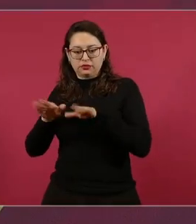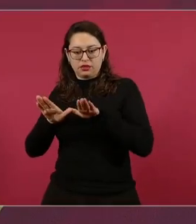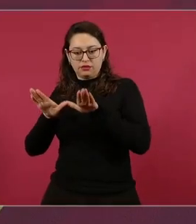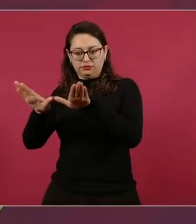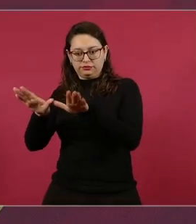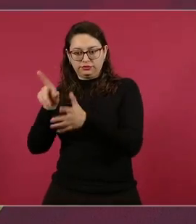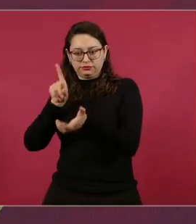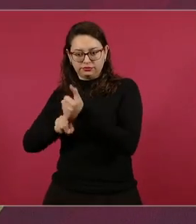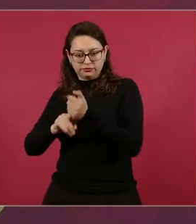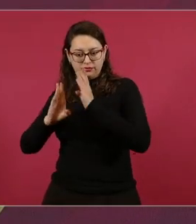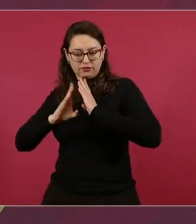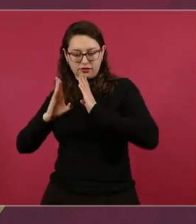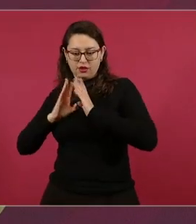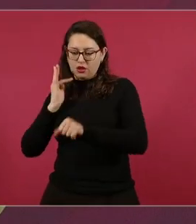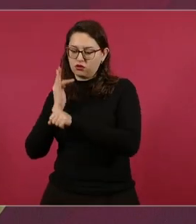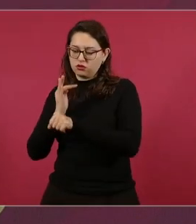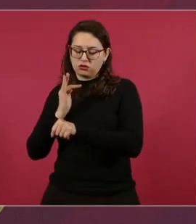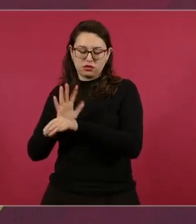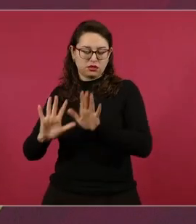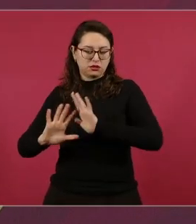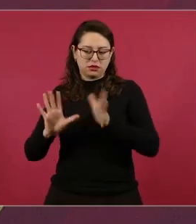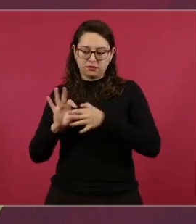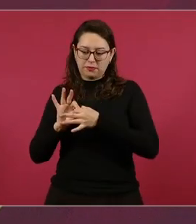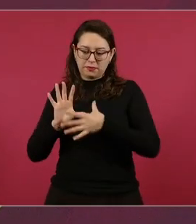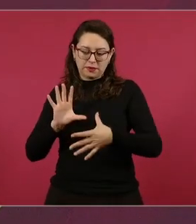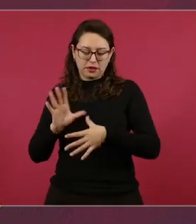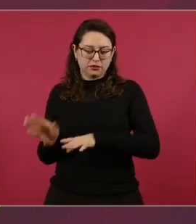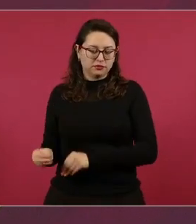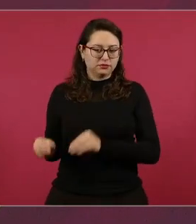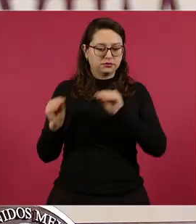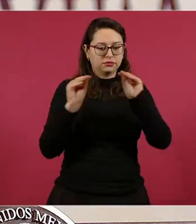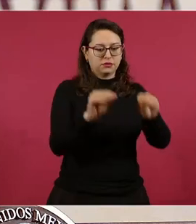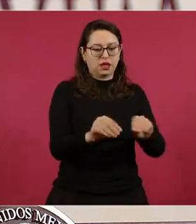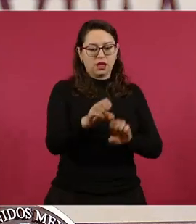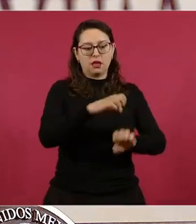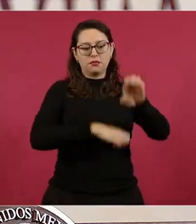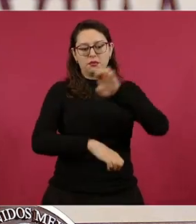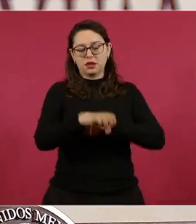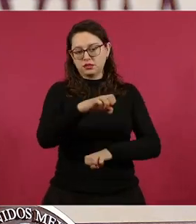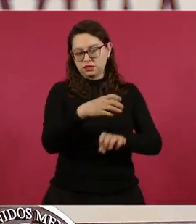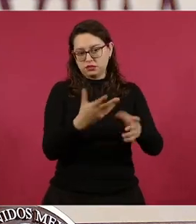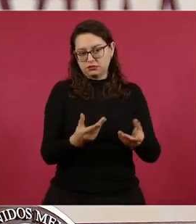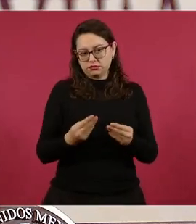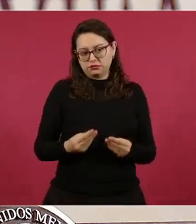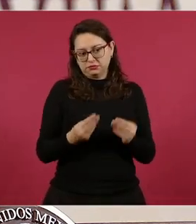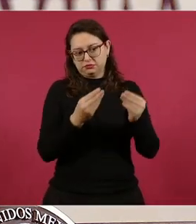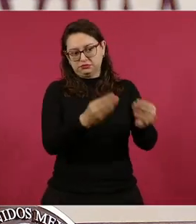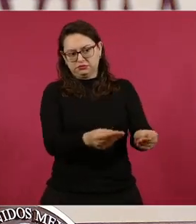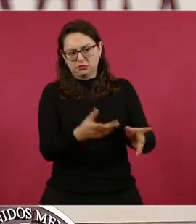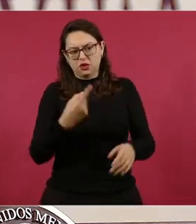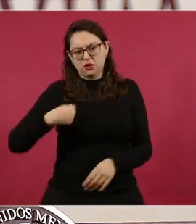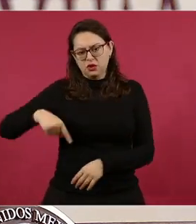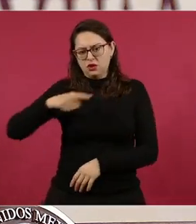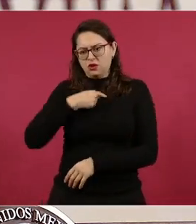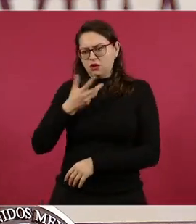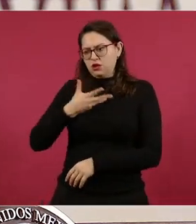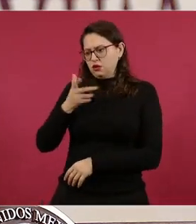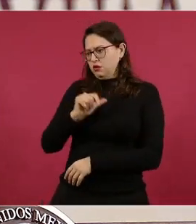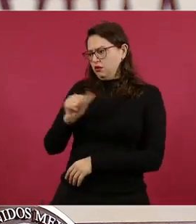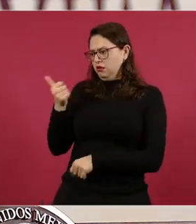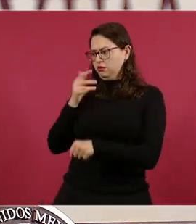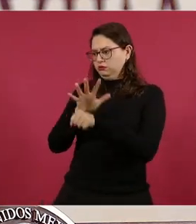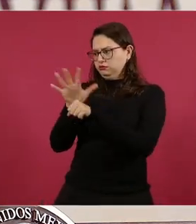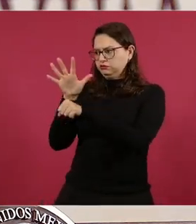no serán controlados por la Fuerza Aérea. Si hubiese necesidades, tenemos otros aviones, no con las